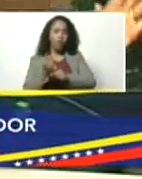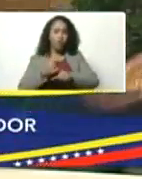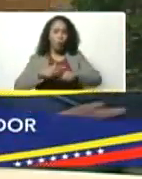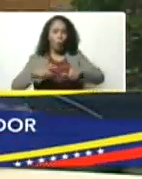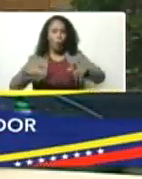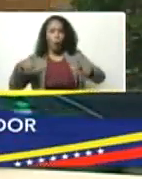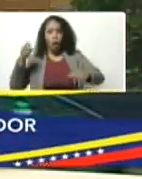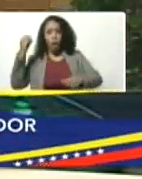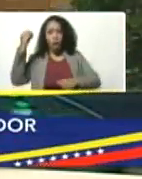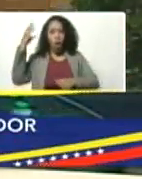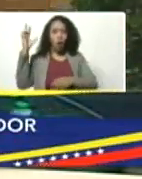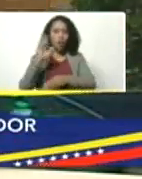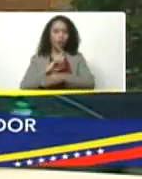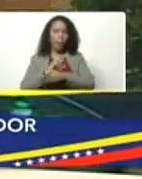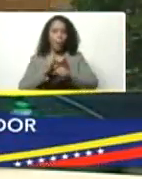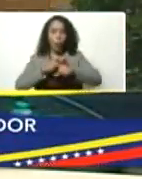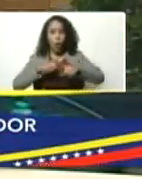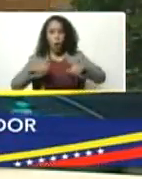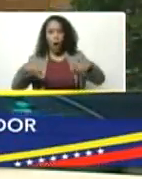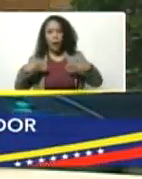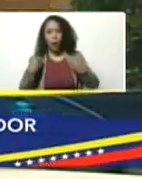luz.